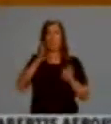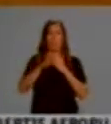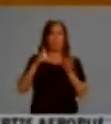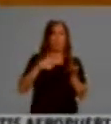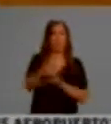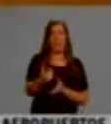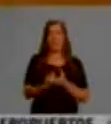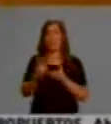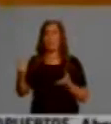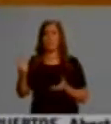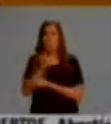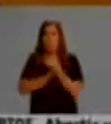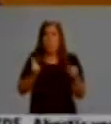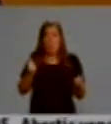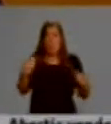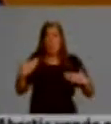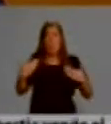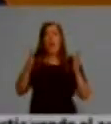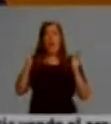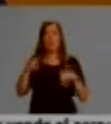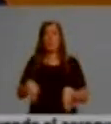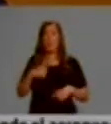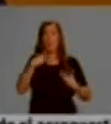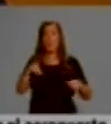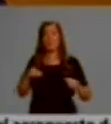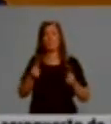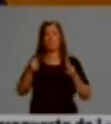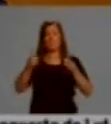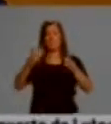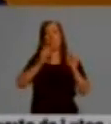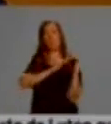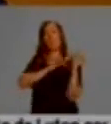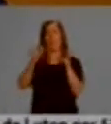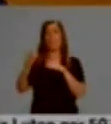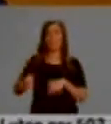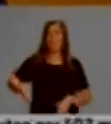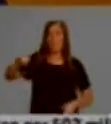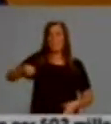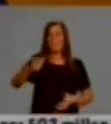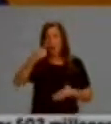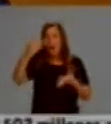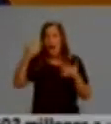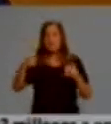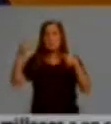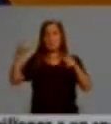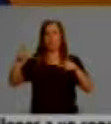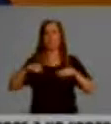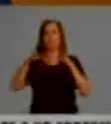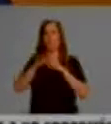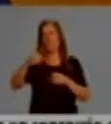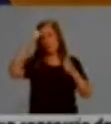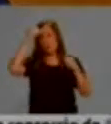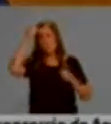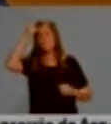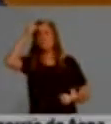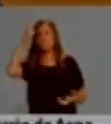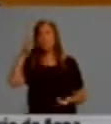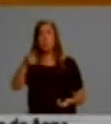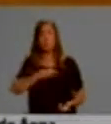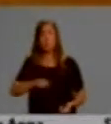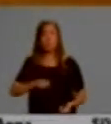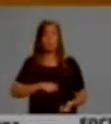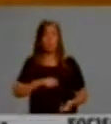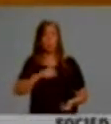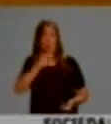desahuciados, exiliados económicos, se van miles de jóvenes con las maletas llenas de títulos universitarios en esta España, que en esta España ya